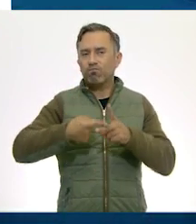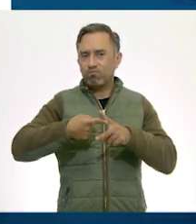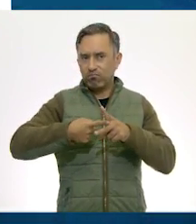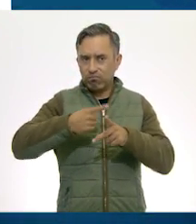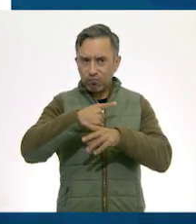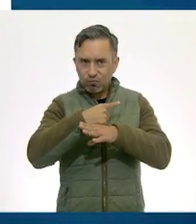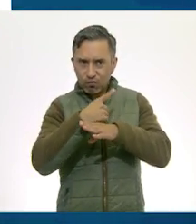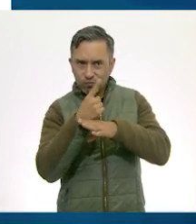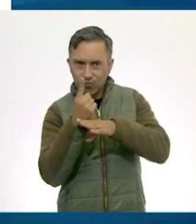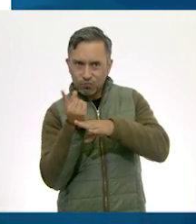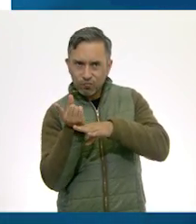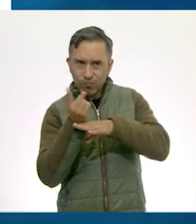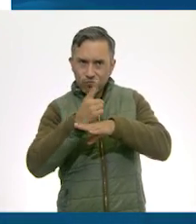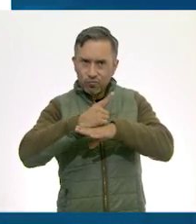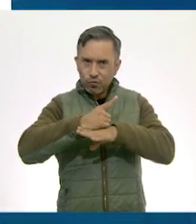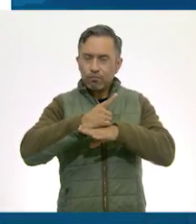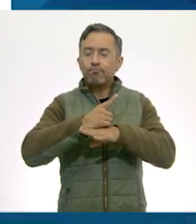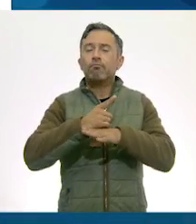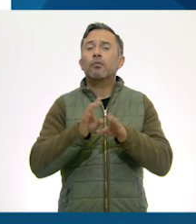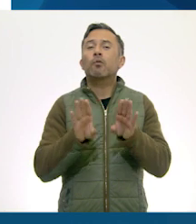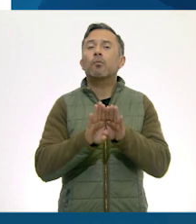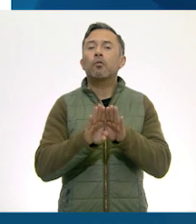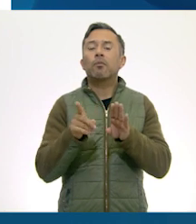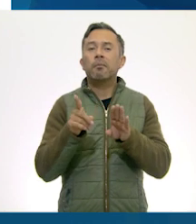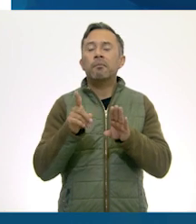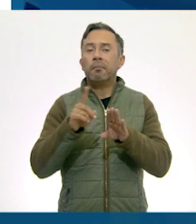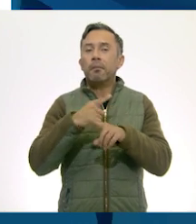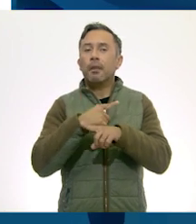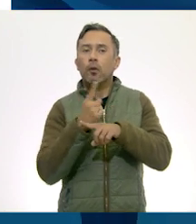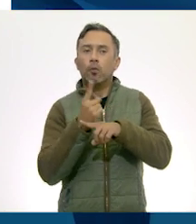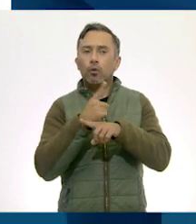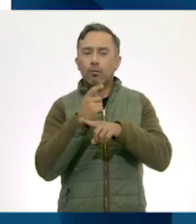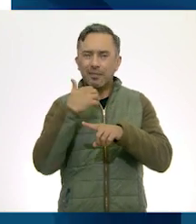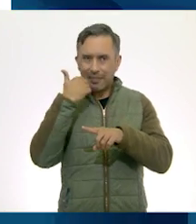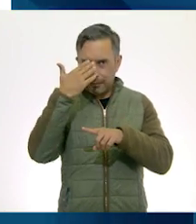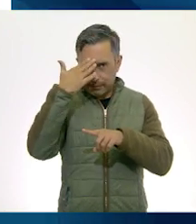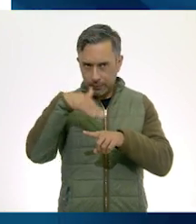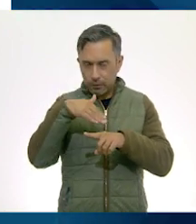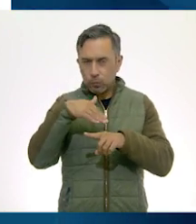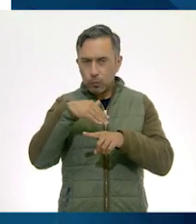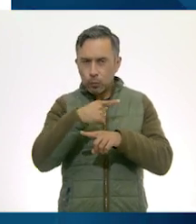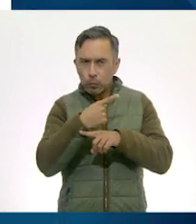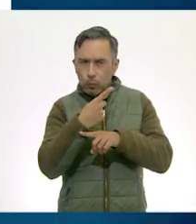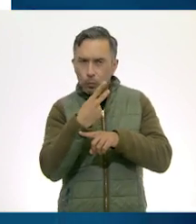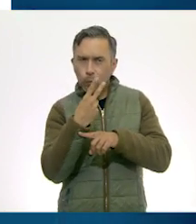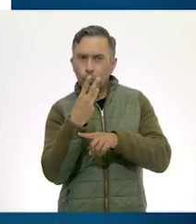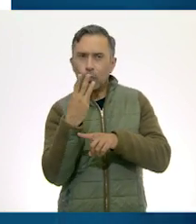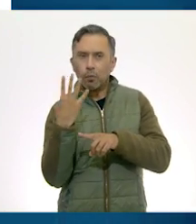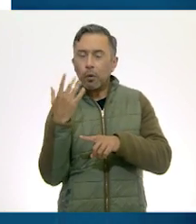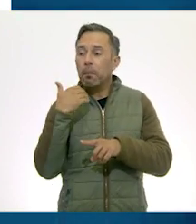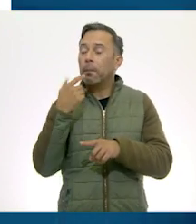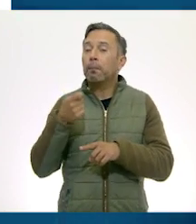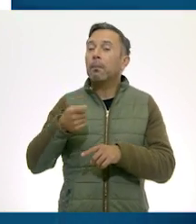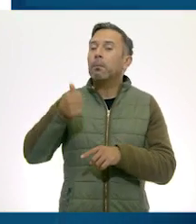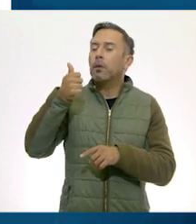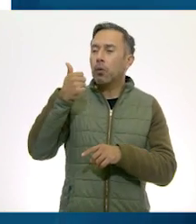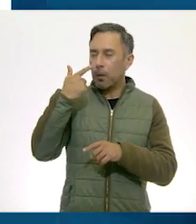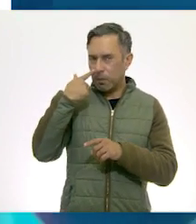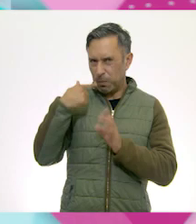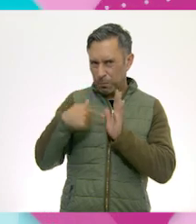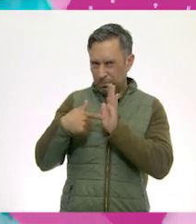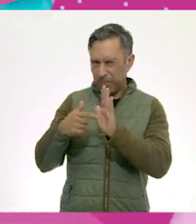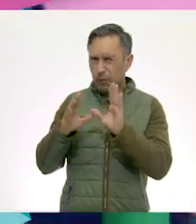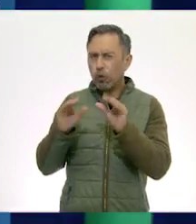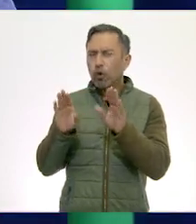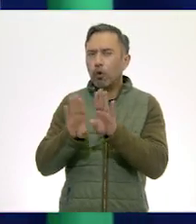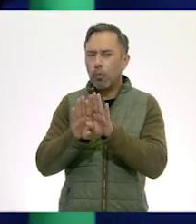hacer? Pues vamos a medir el ángulo, pero primero quiero que ustedes sepan cómo se utiliza. Muy bien. Miren, les voy a dar